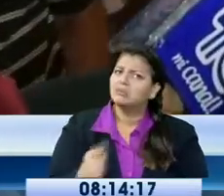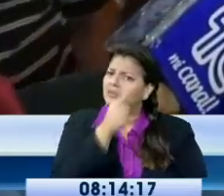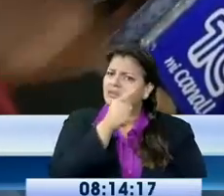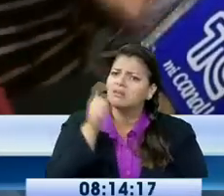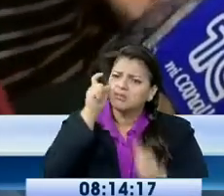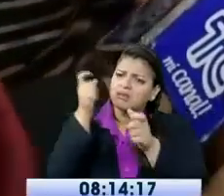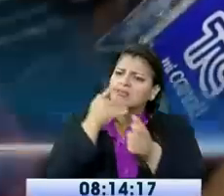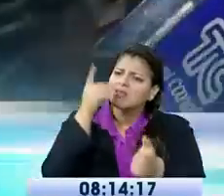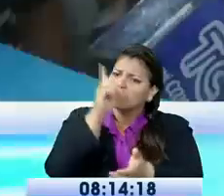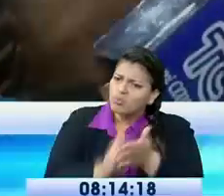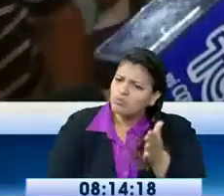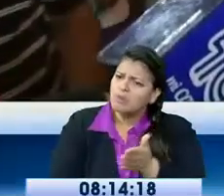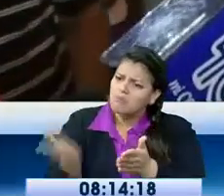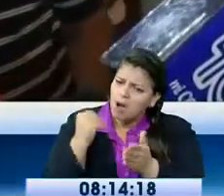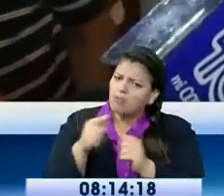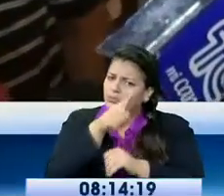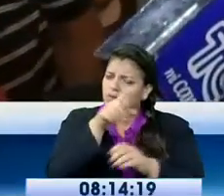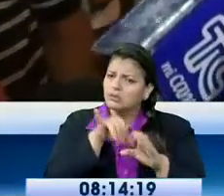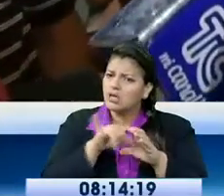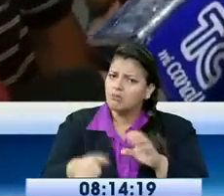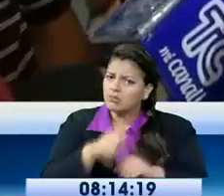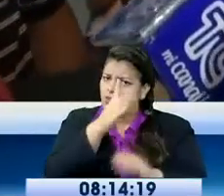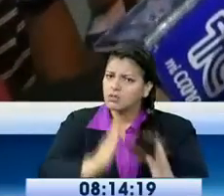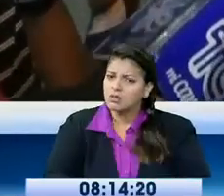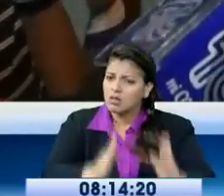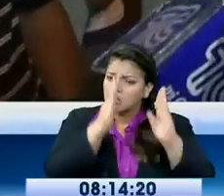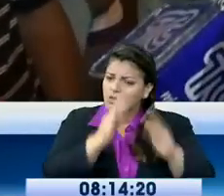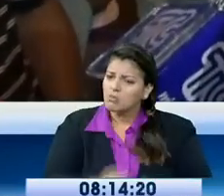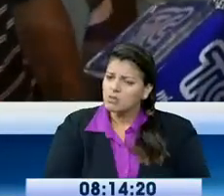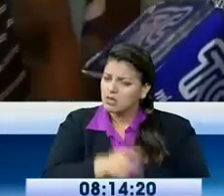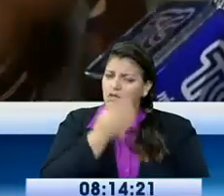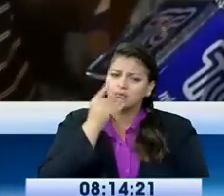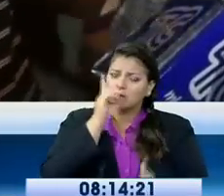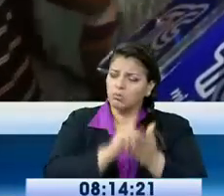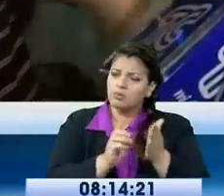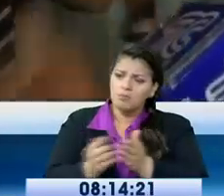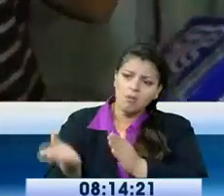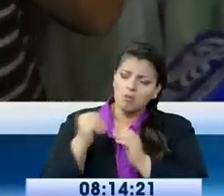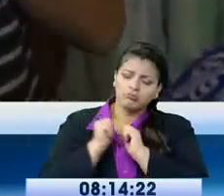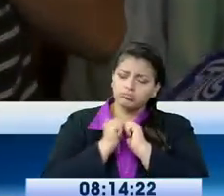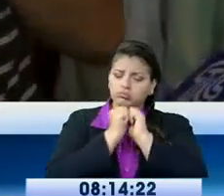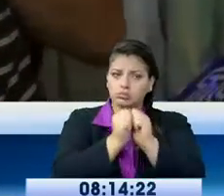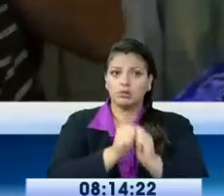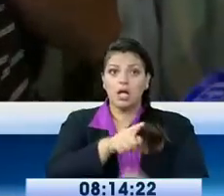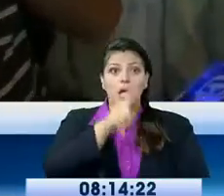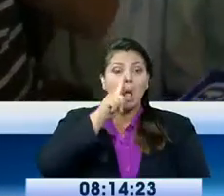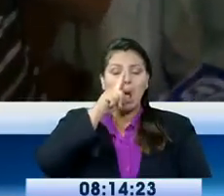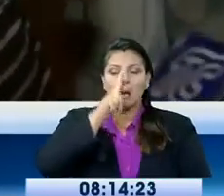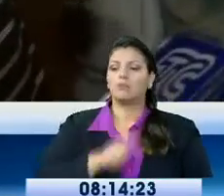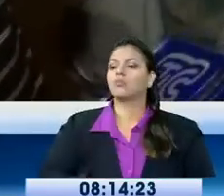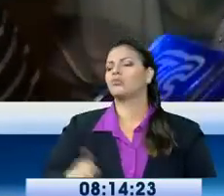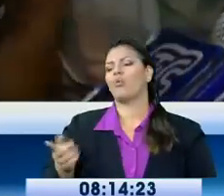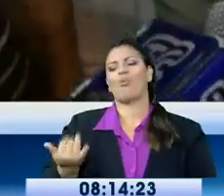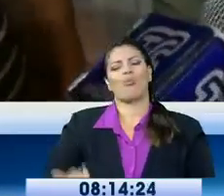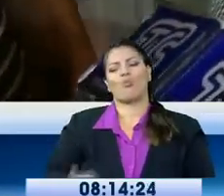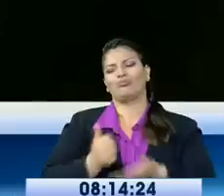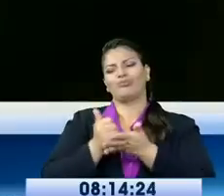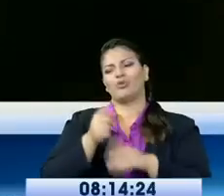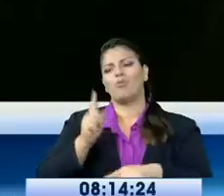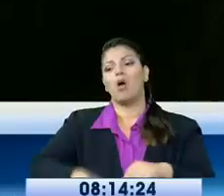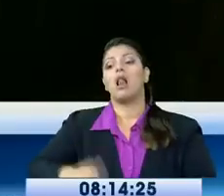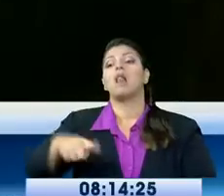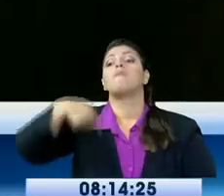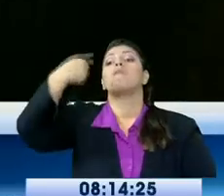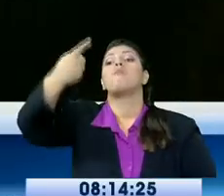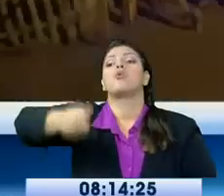Fuimos a Santa Elena allá en violencia entre familiar y le dijeron que no, que tiene que venir el día lunes a traer el croquis del barrio.